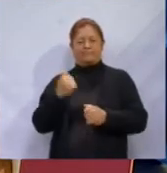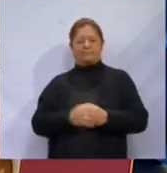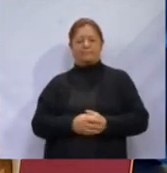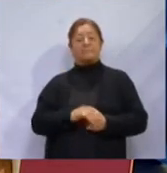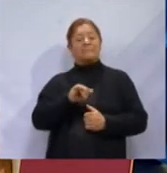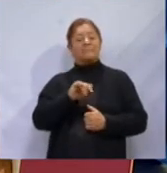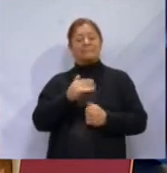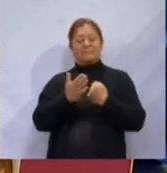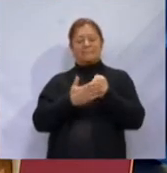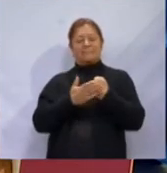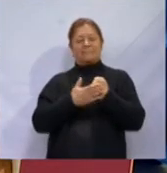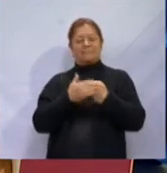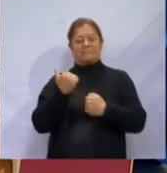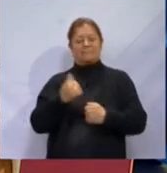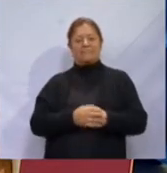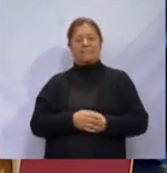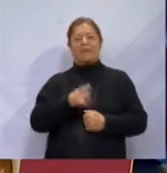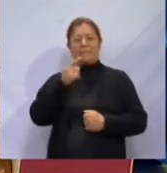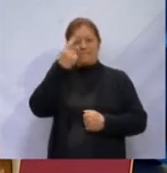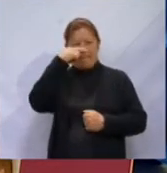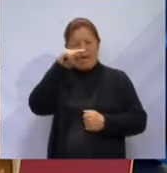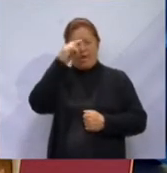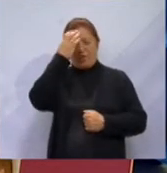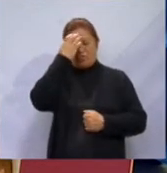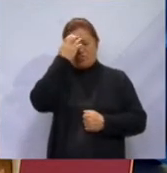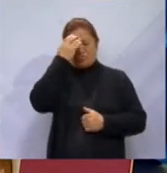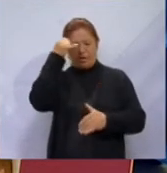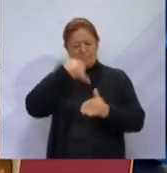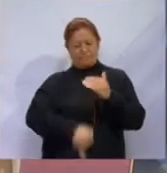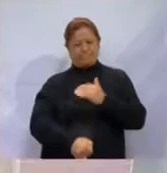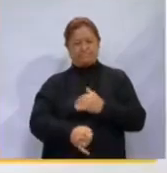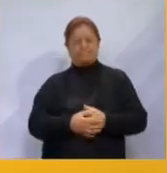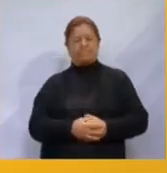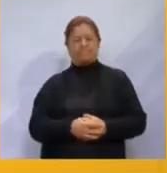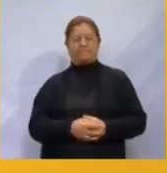a la siguiente cápsula para profundizar acerca de estos temas.